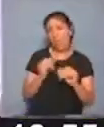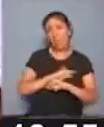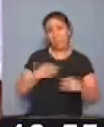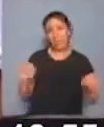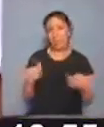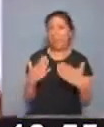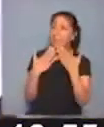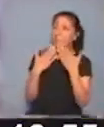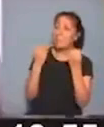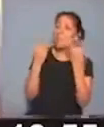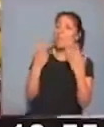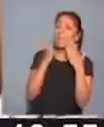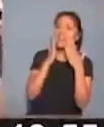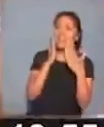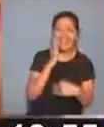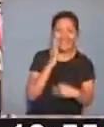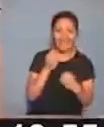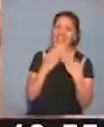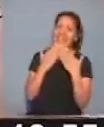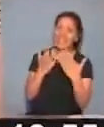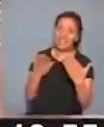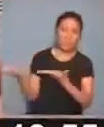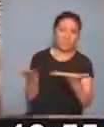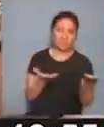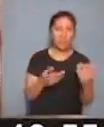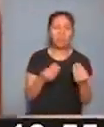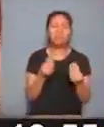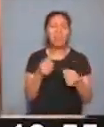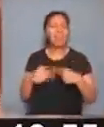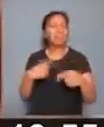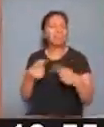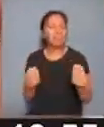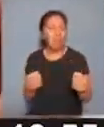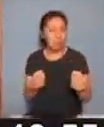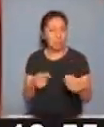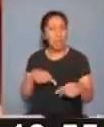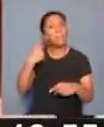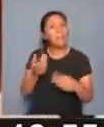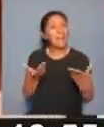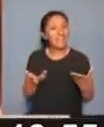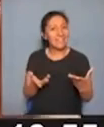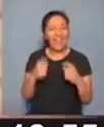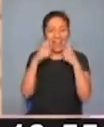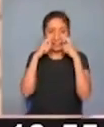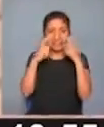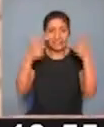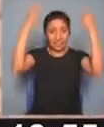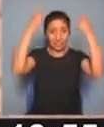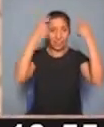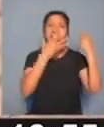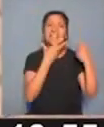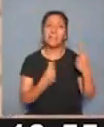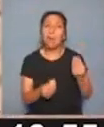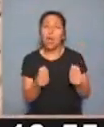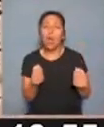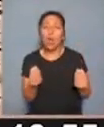por recibirnos Cómo se va a desarrollar mañana el encuentro este este evento digámoslo así de la visita de los Reyes Magos Sí cómo están